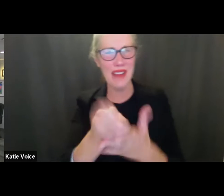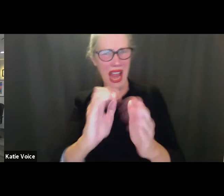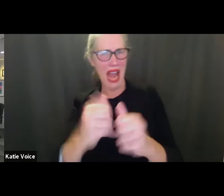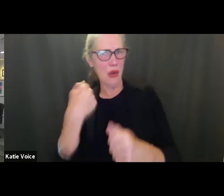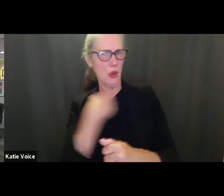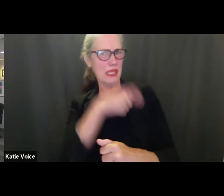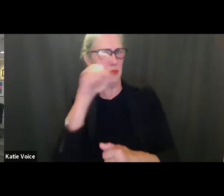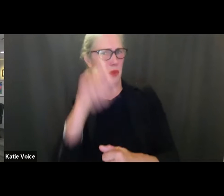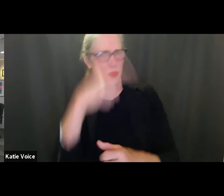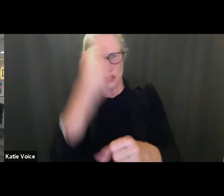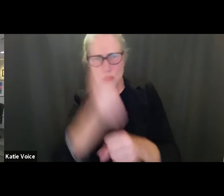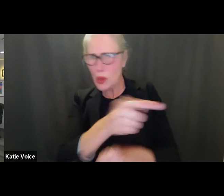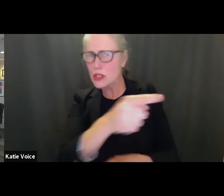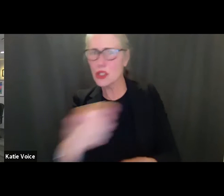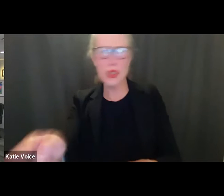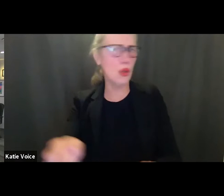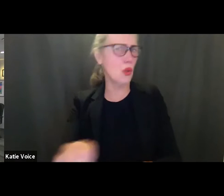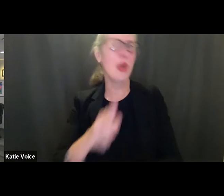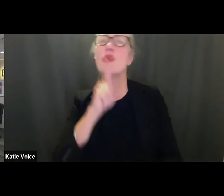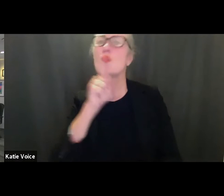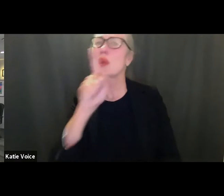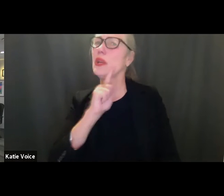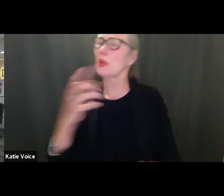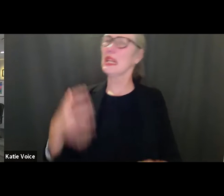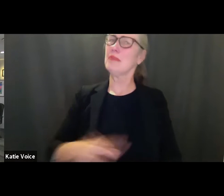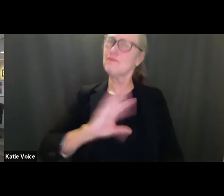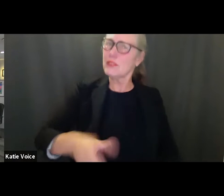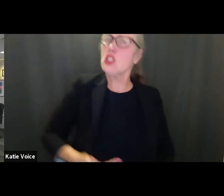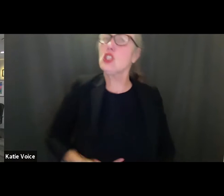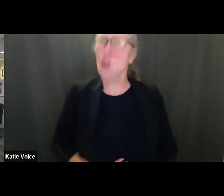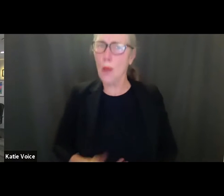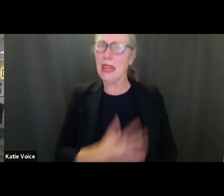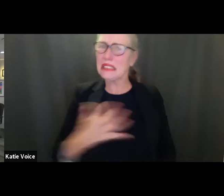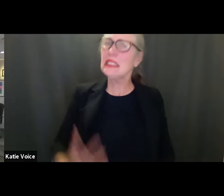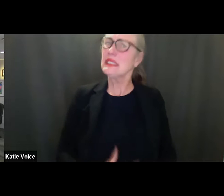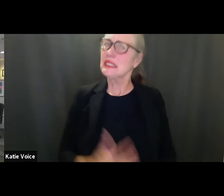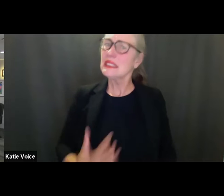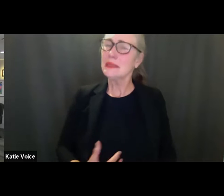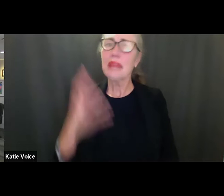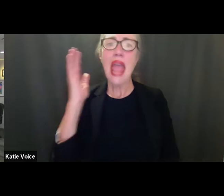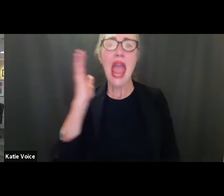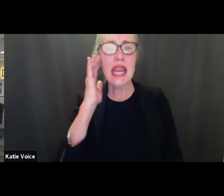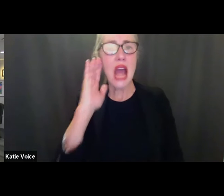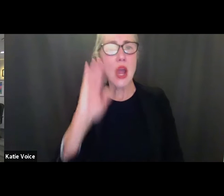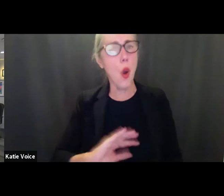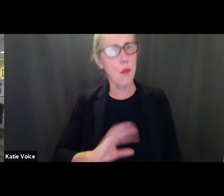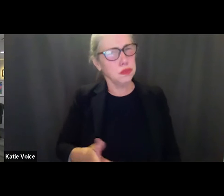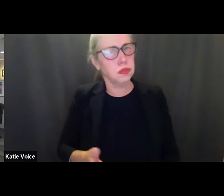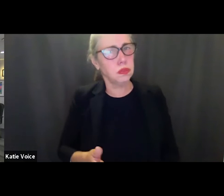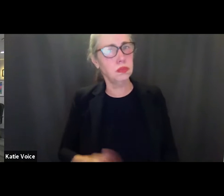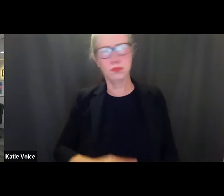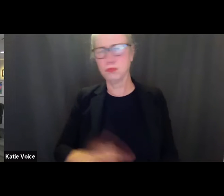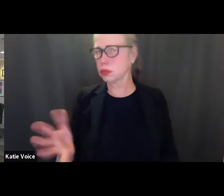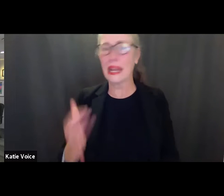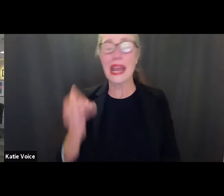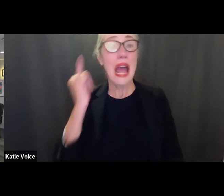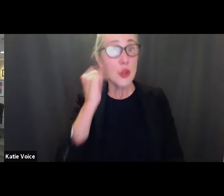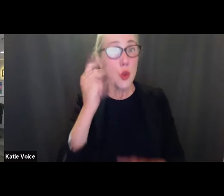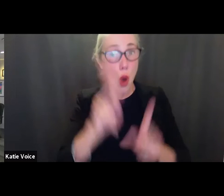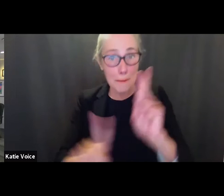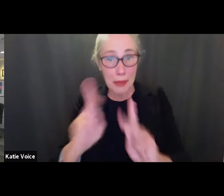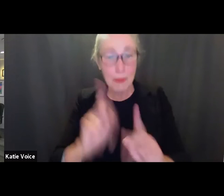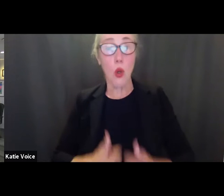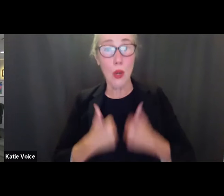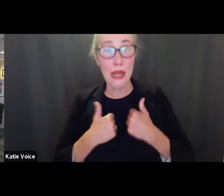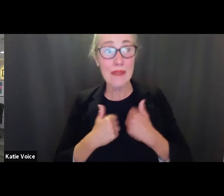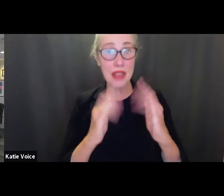la inmunidad natural entre en efecto. Todo esto me molesta muchísimo y espero que ustedes se den cuenta que debido